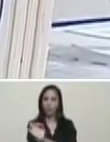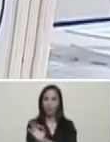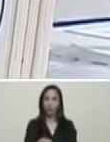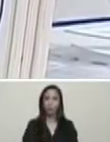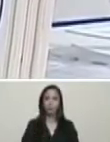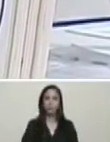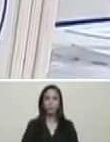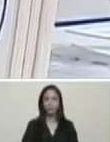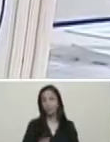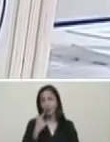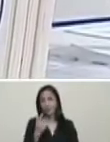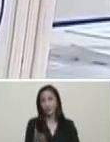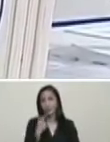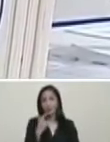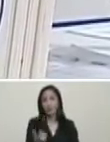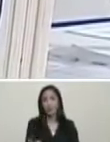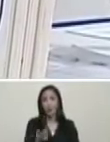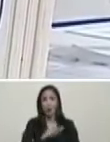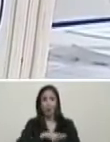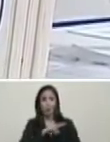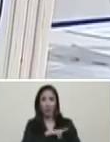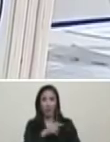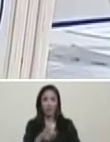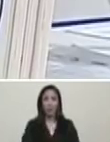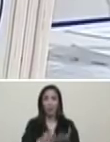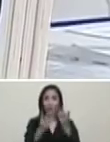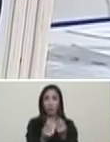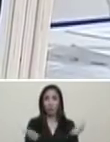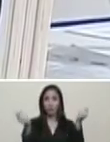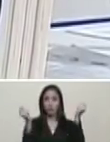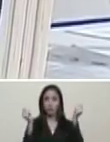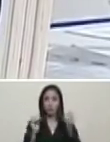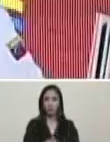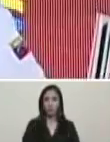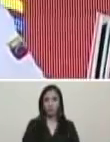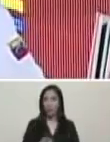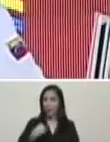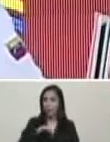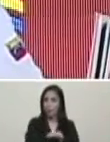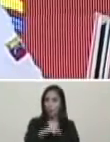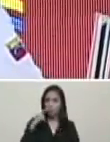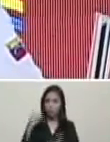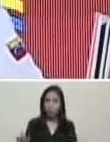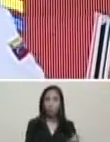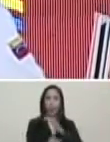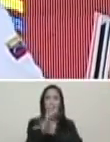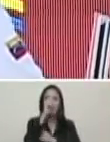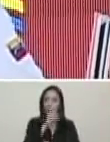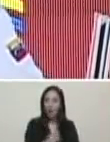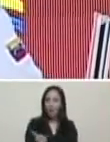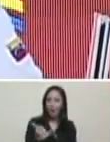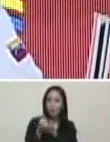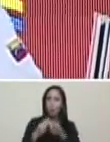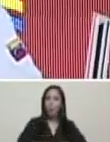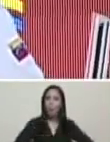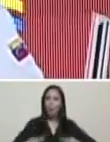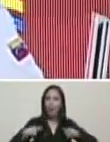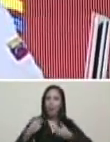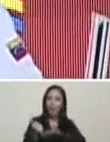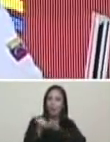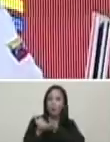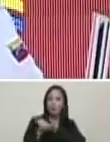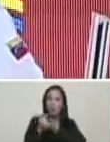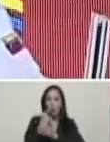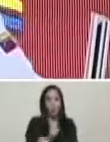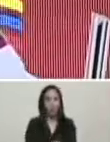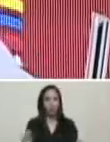0.02%, no existe, polvo cósmico, y nosotros vamos a vivir un año de las migajas, o vamos a